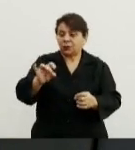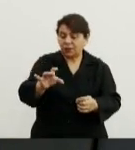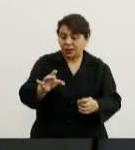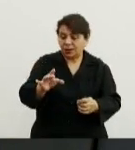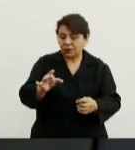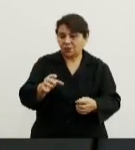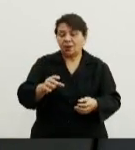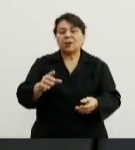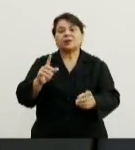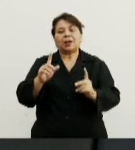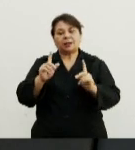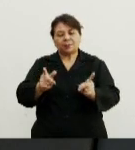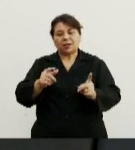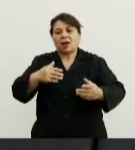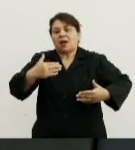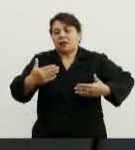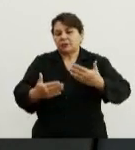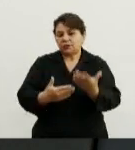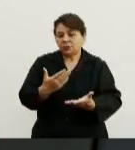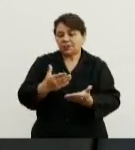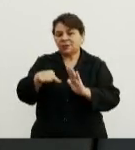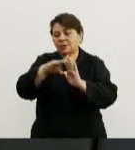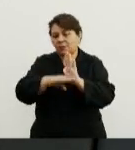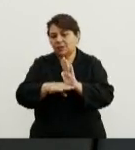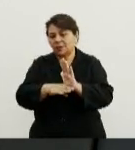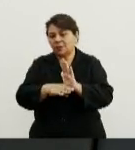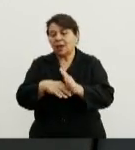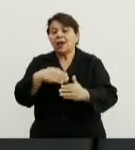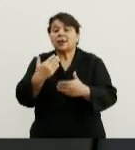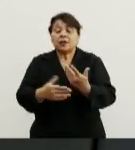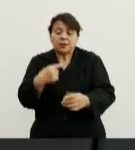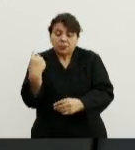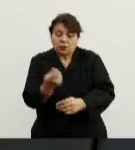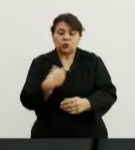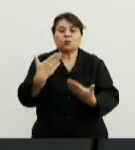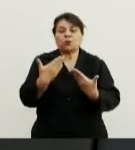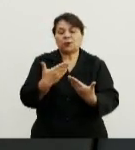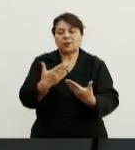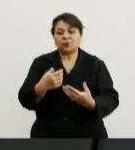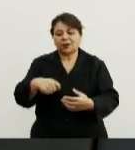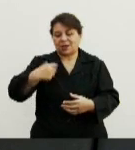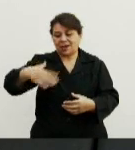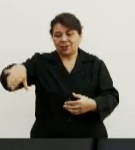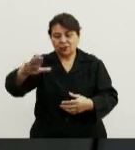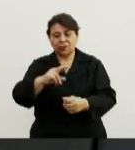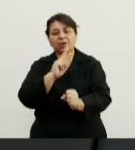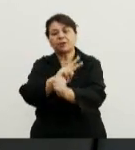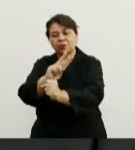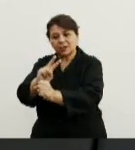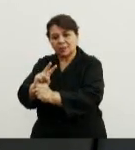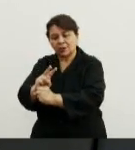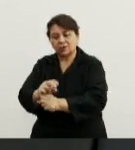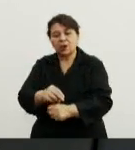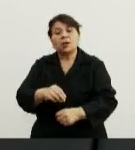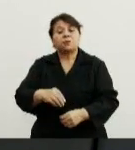hemos desplegado también acciones y medidas que de alguna manera nos permiten generar una contención social para proteger a los